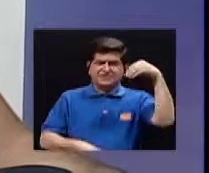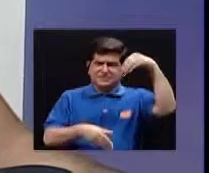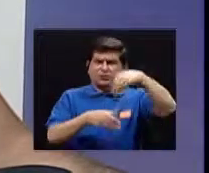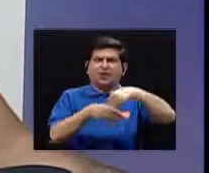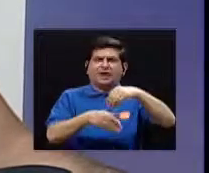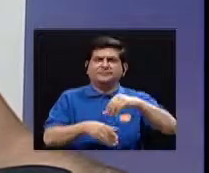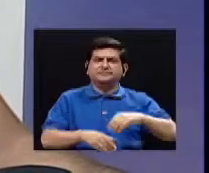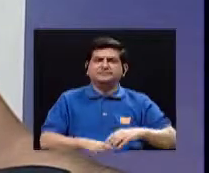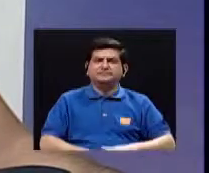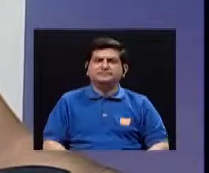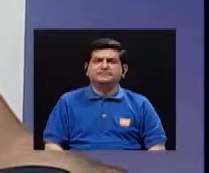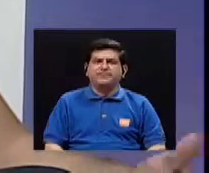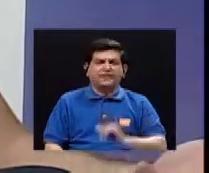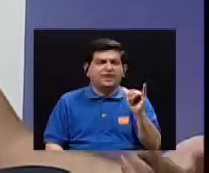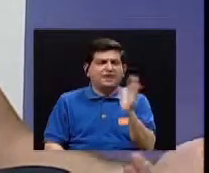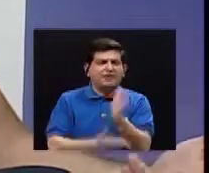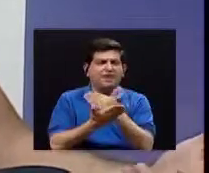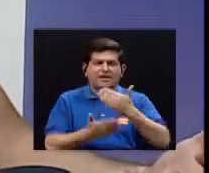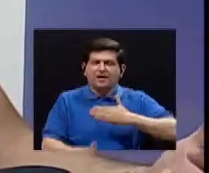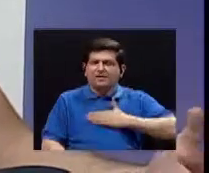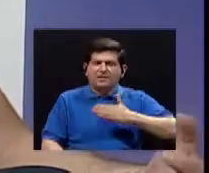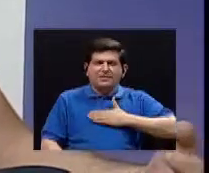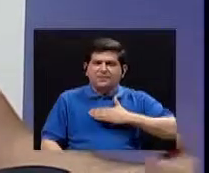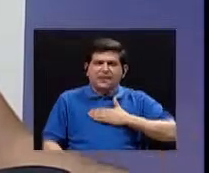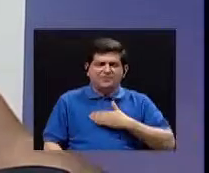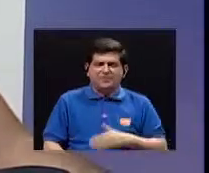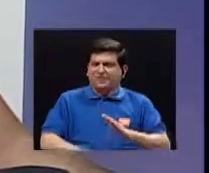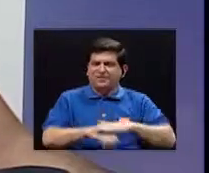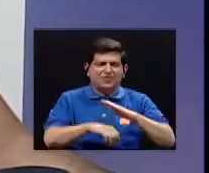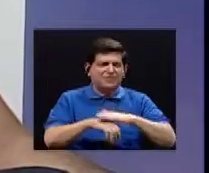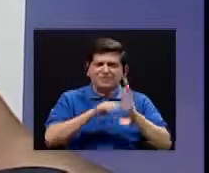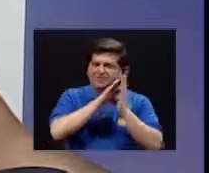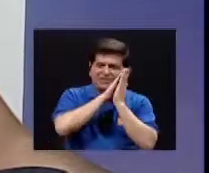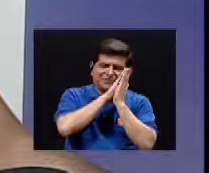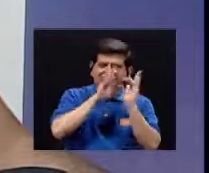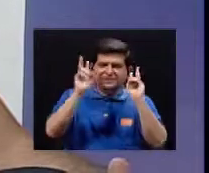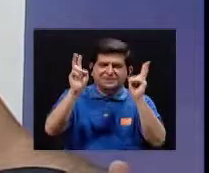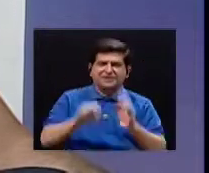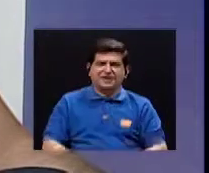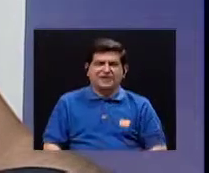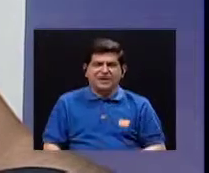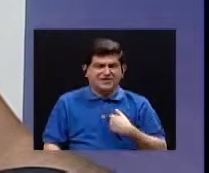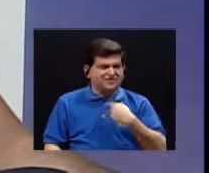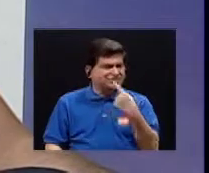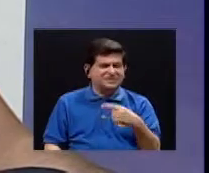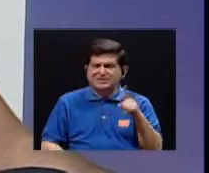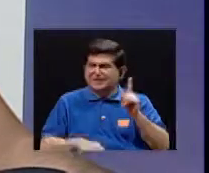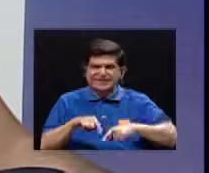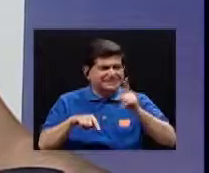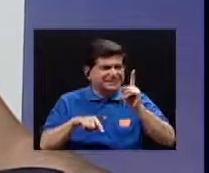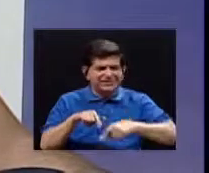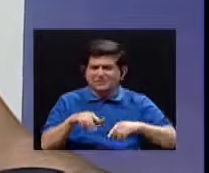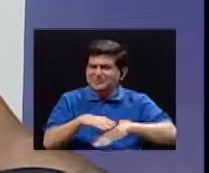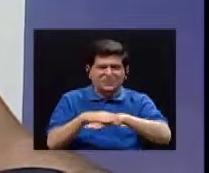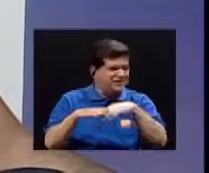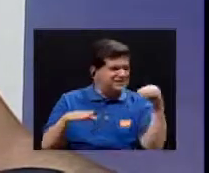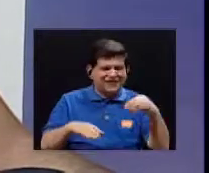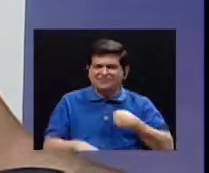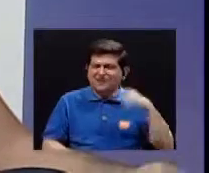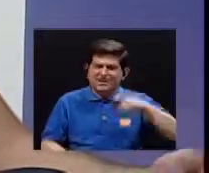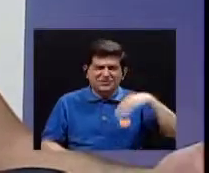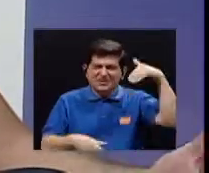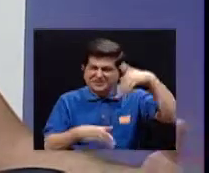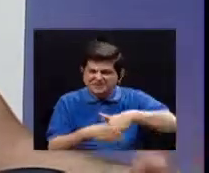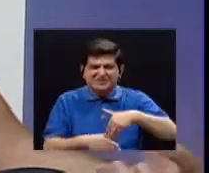esa historia y fue como algo que a mí me no me deja dormir así que yo pensamos que no puedes que no puede estar